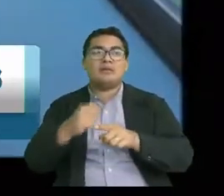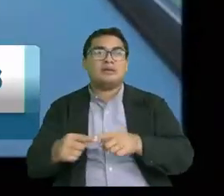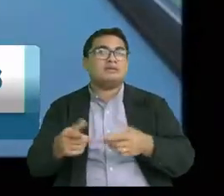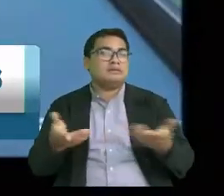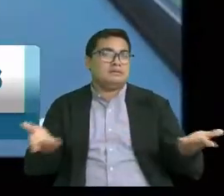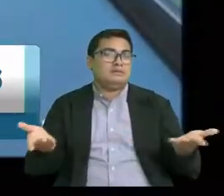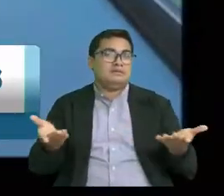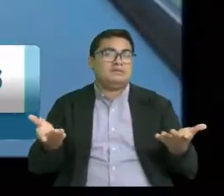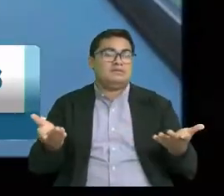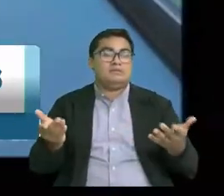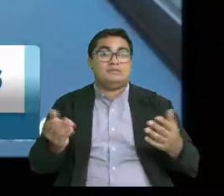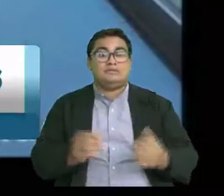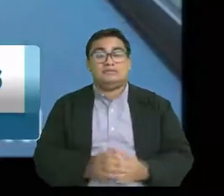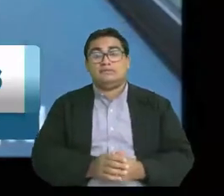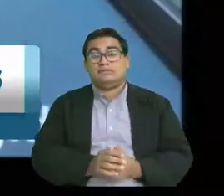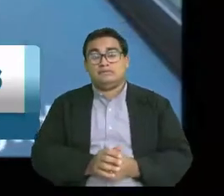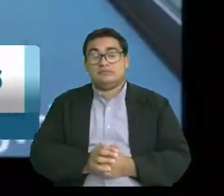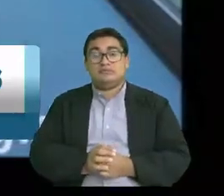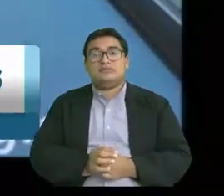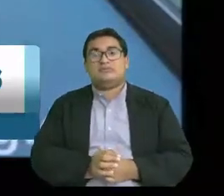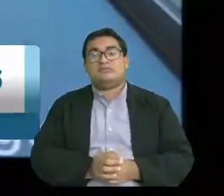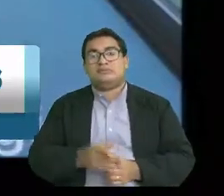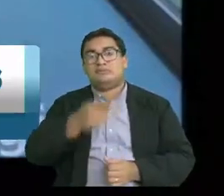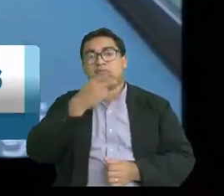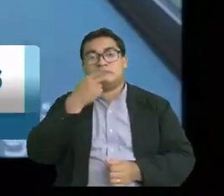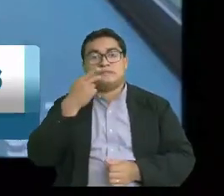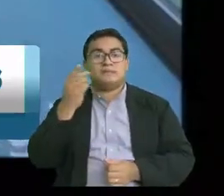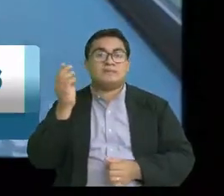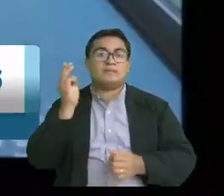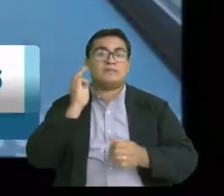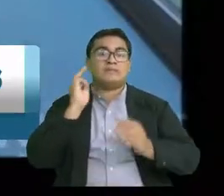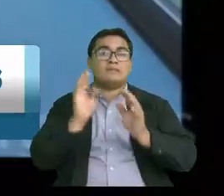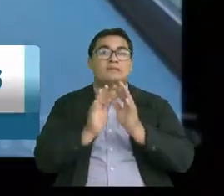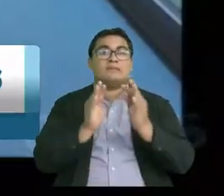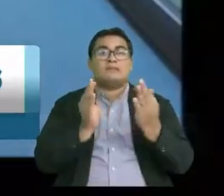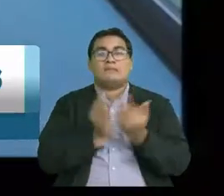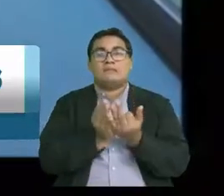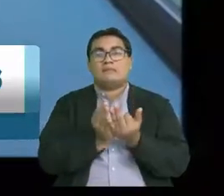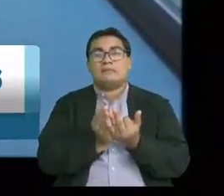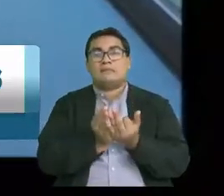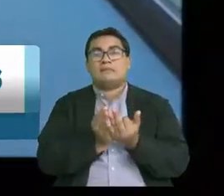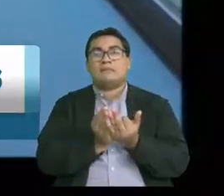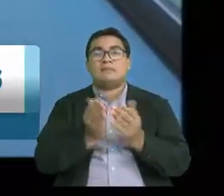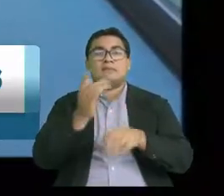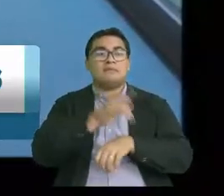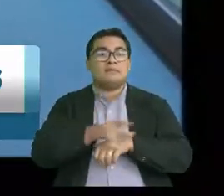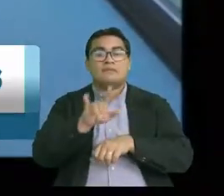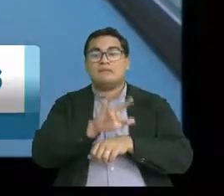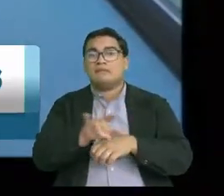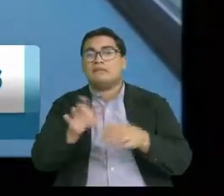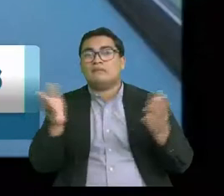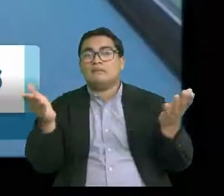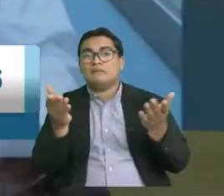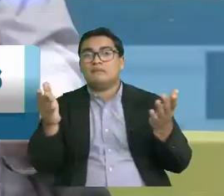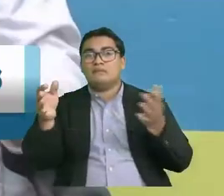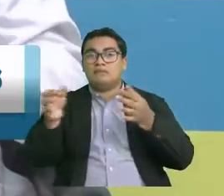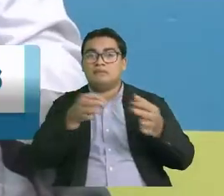gastos innecesarios. Y muchas veces el padre de familia o el que lleva al niño va buscando cómo uno le